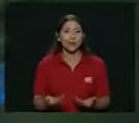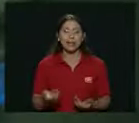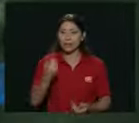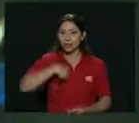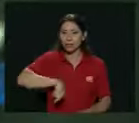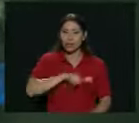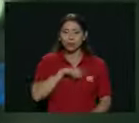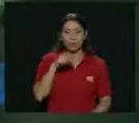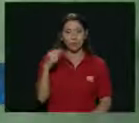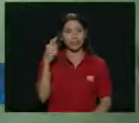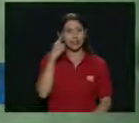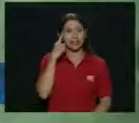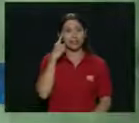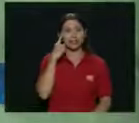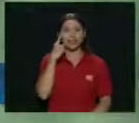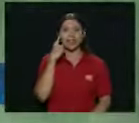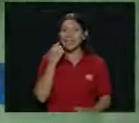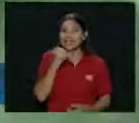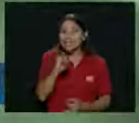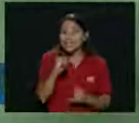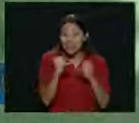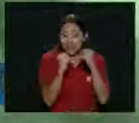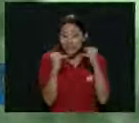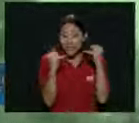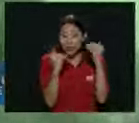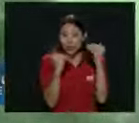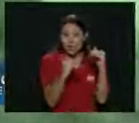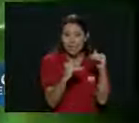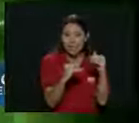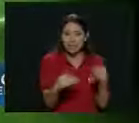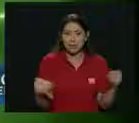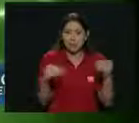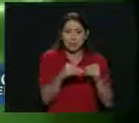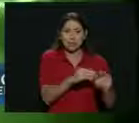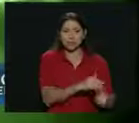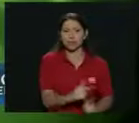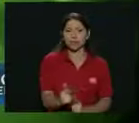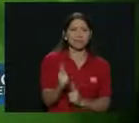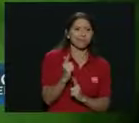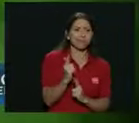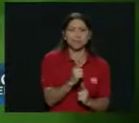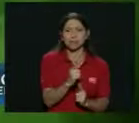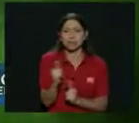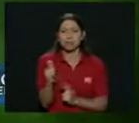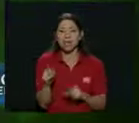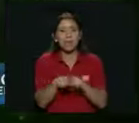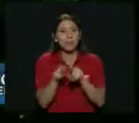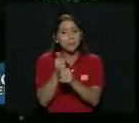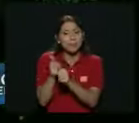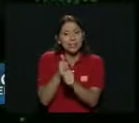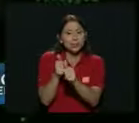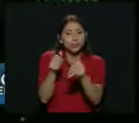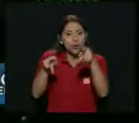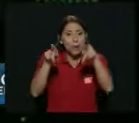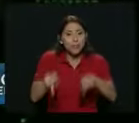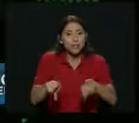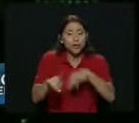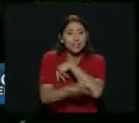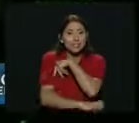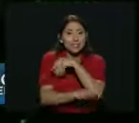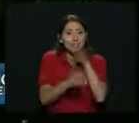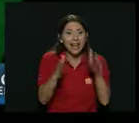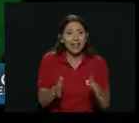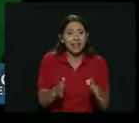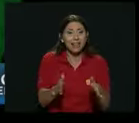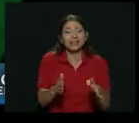que si se incrementa la militarización de las fronteras y la persecución en los Estados Unidos contra las personas migrantes,